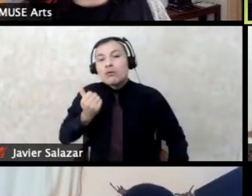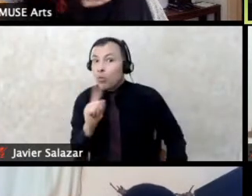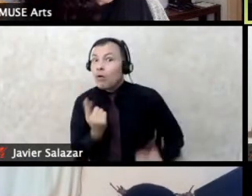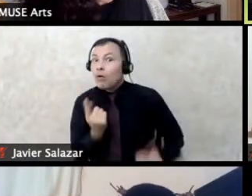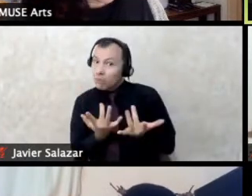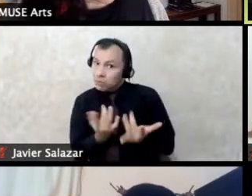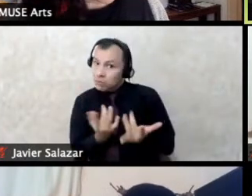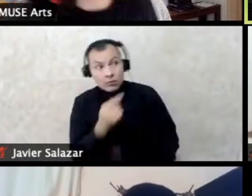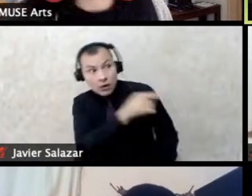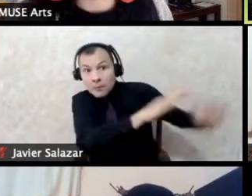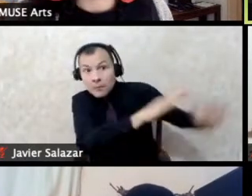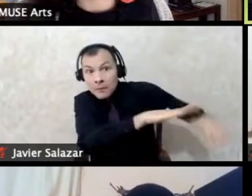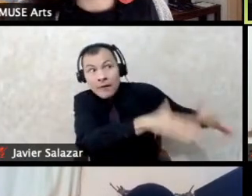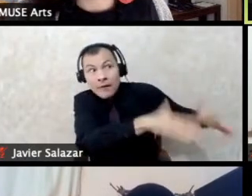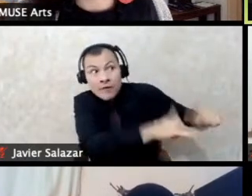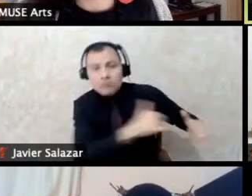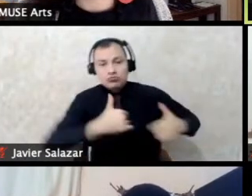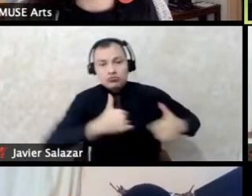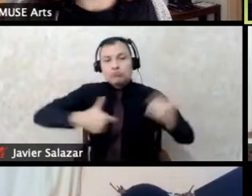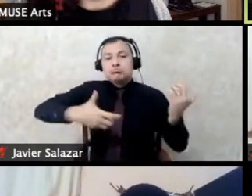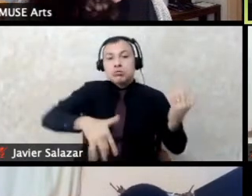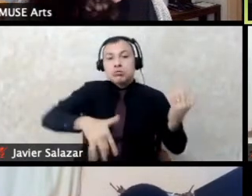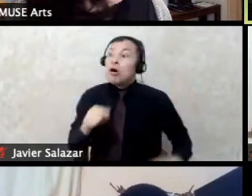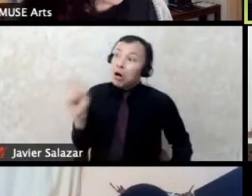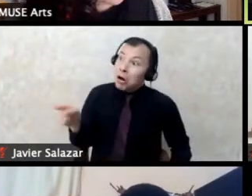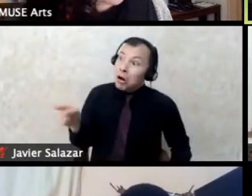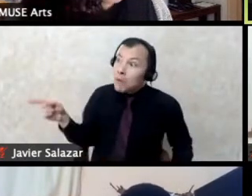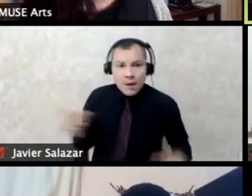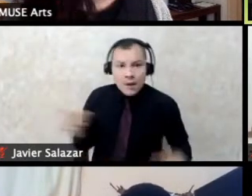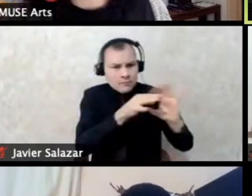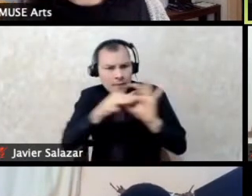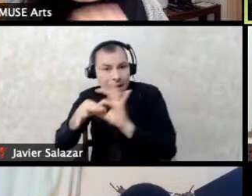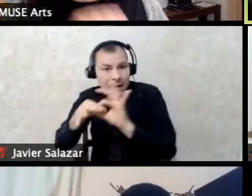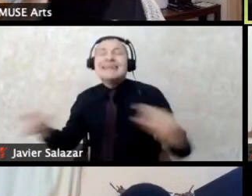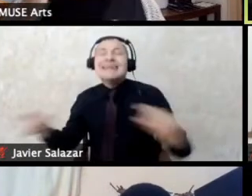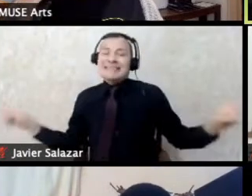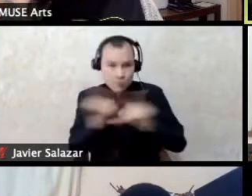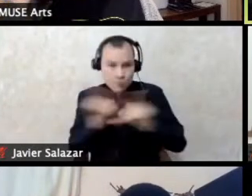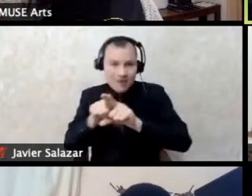torno a la paz, además de unas acciones adicionales pues, que uh-huh. más adelante comentaré. In